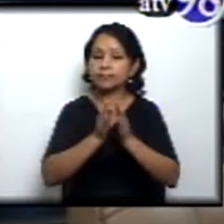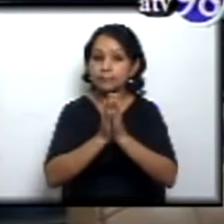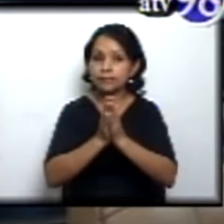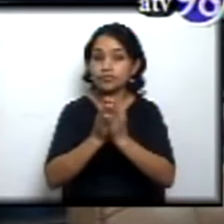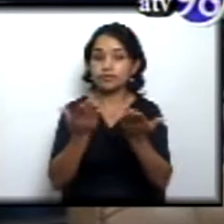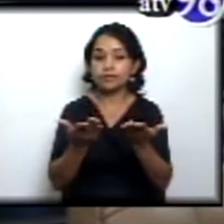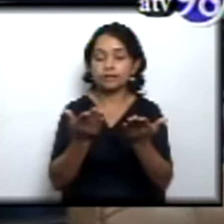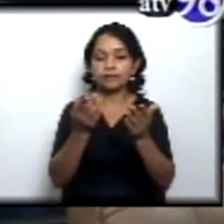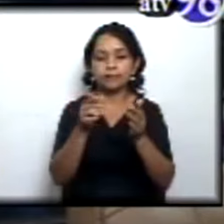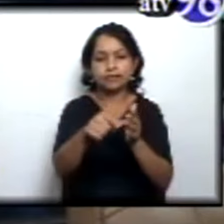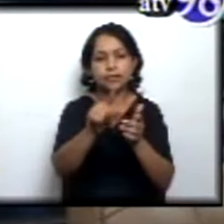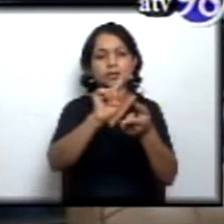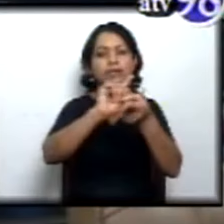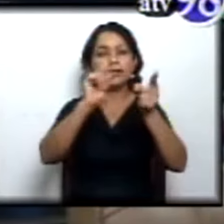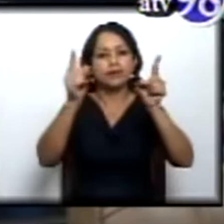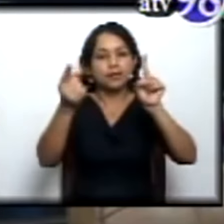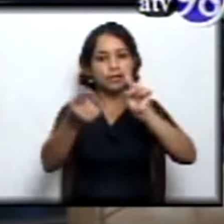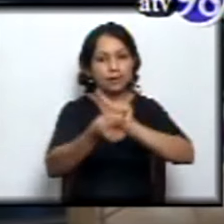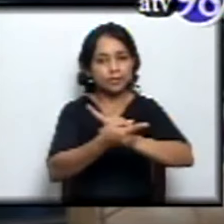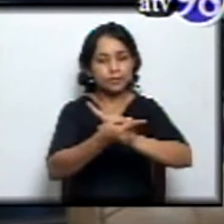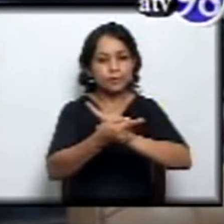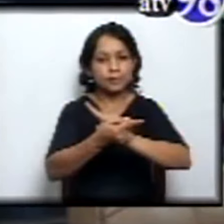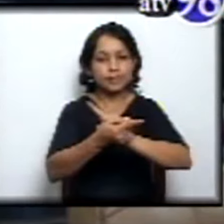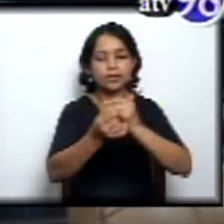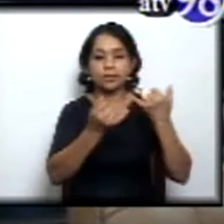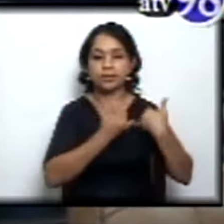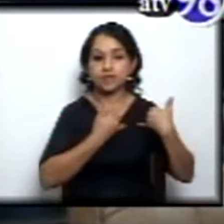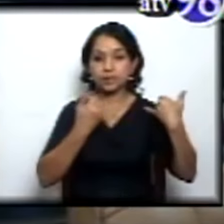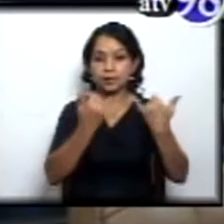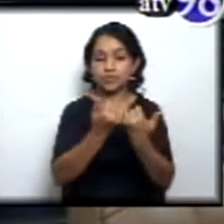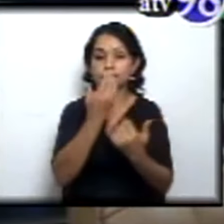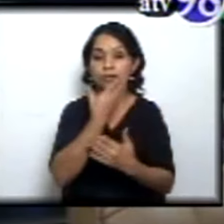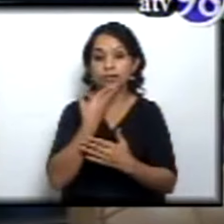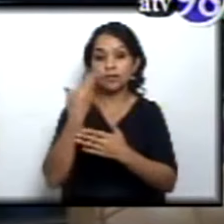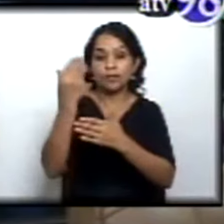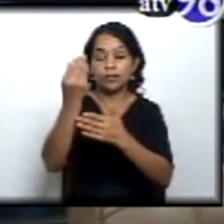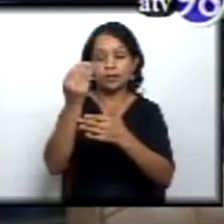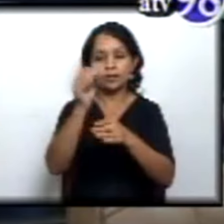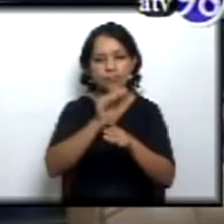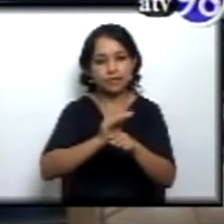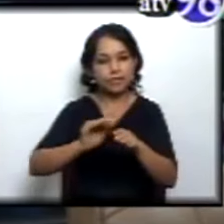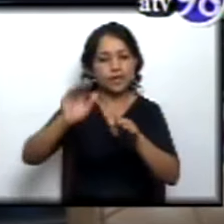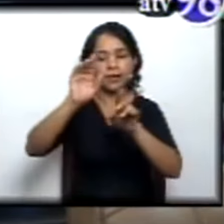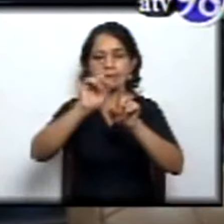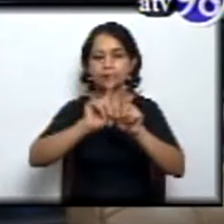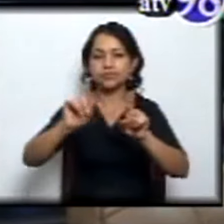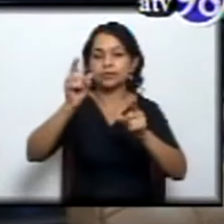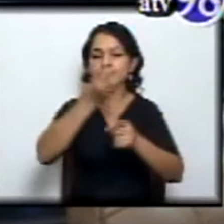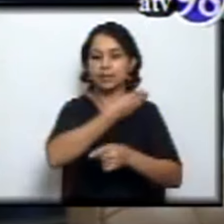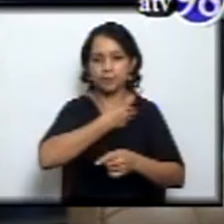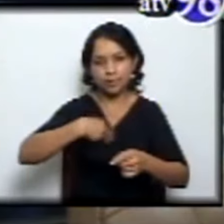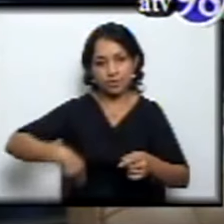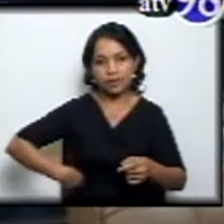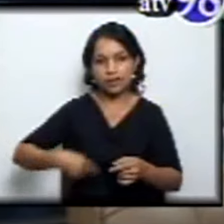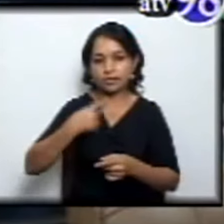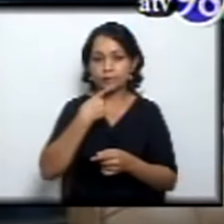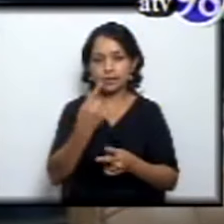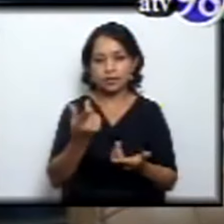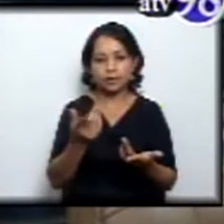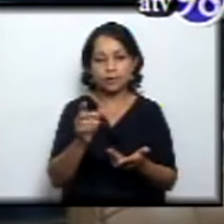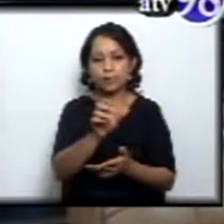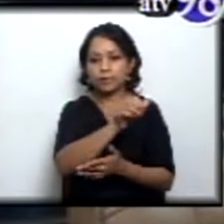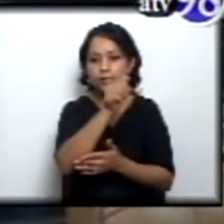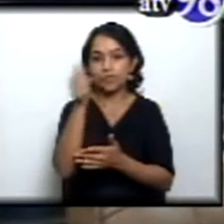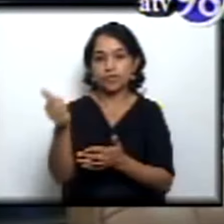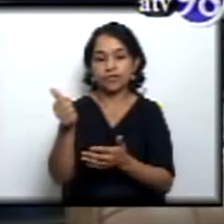que eleven sus instancias de juventud al más alto nivel, es decir, al nivel de ministerios. Por